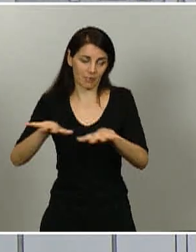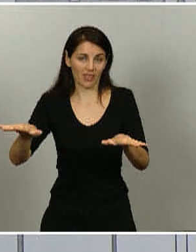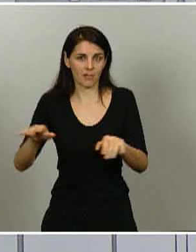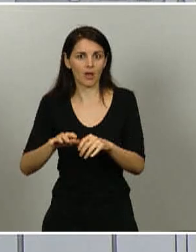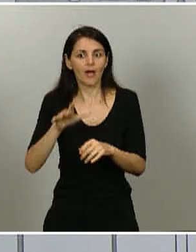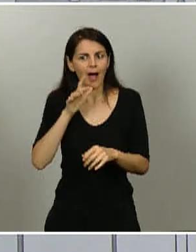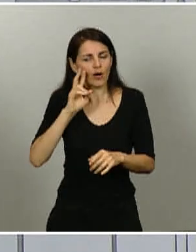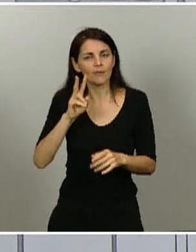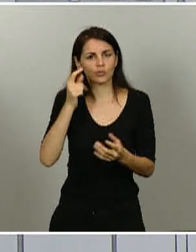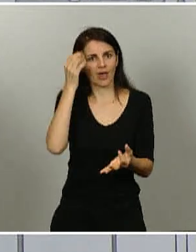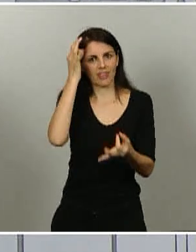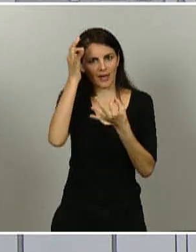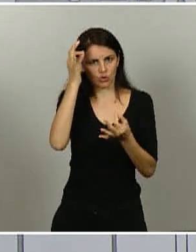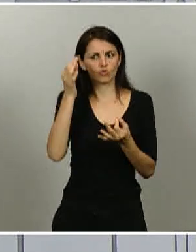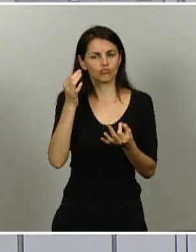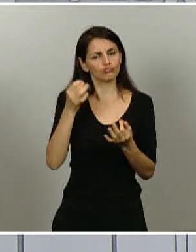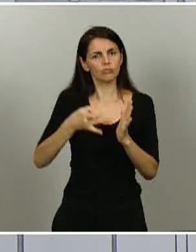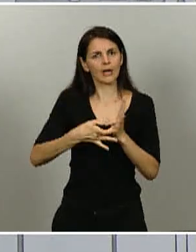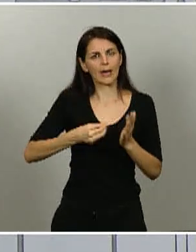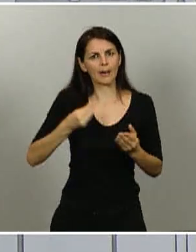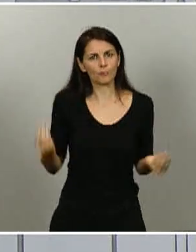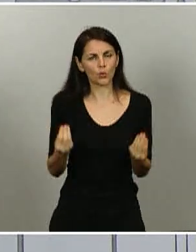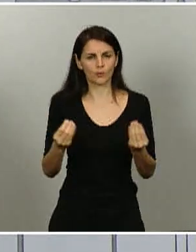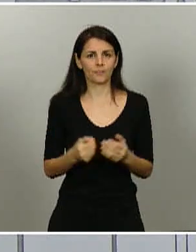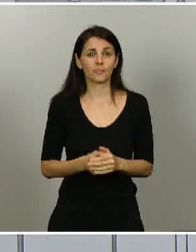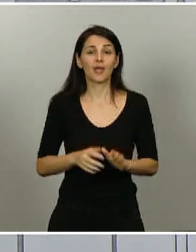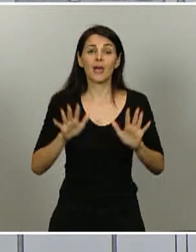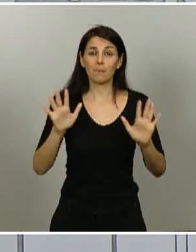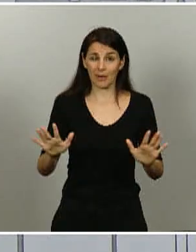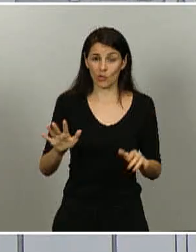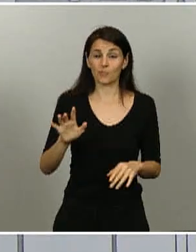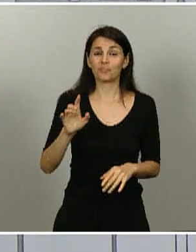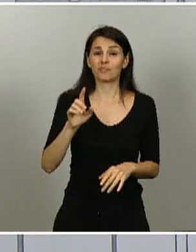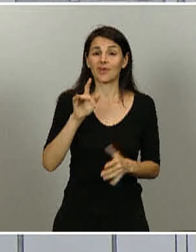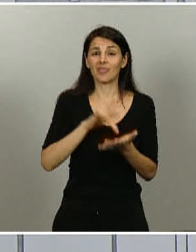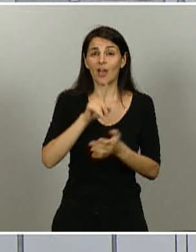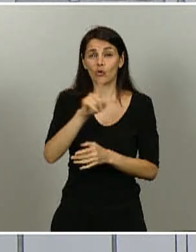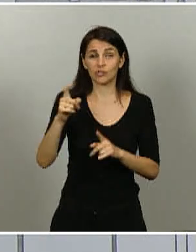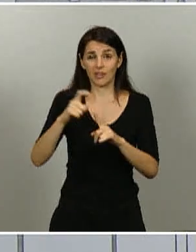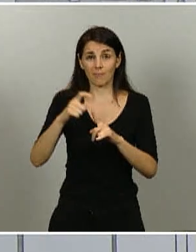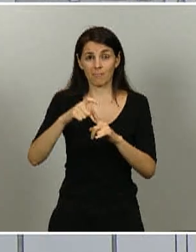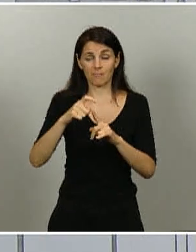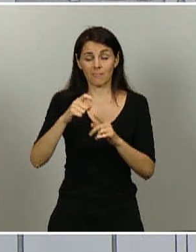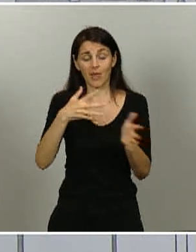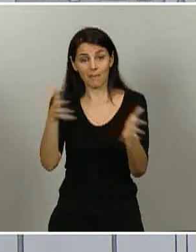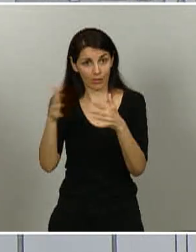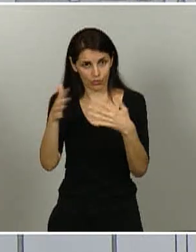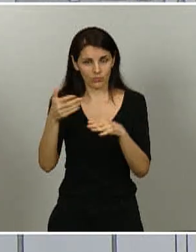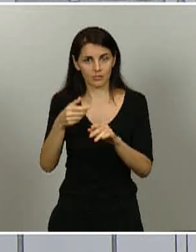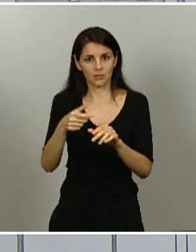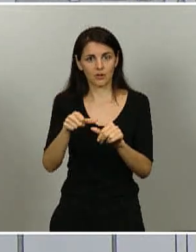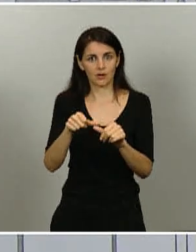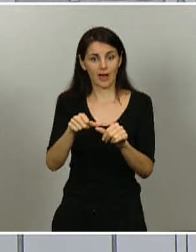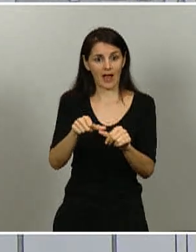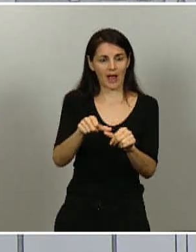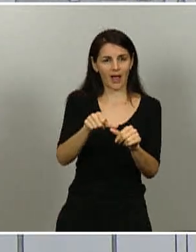cierto que desde el 11 de marzo hacia atrás, los datos, para garantizar la